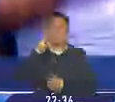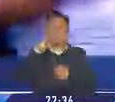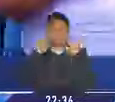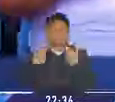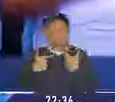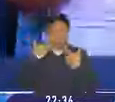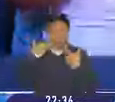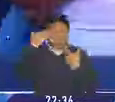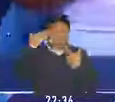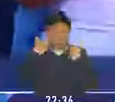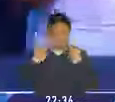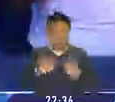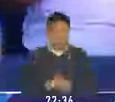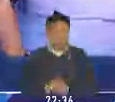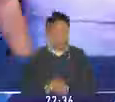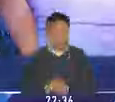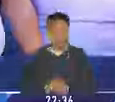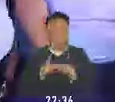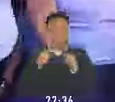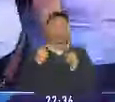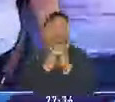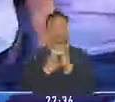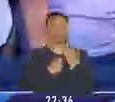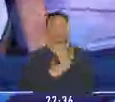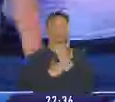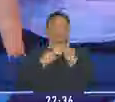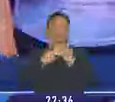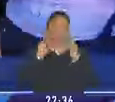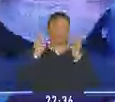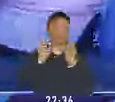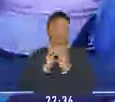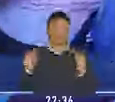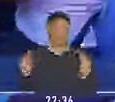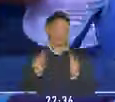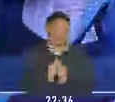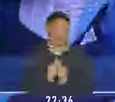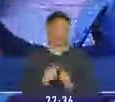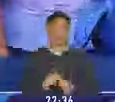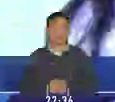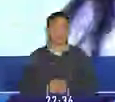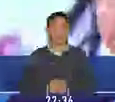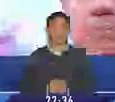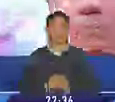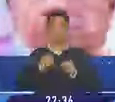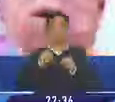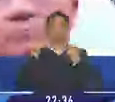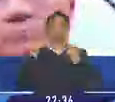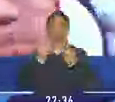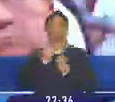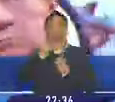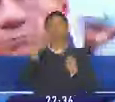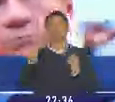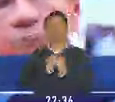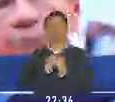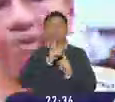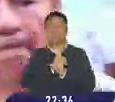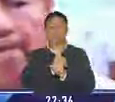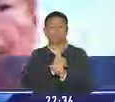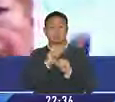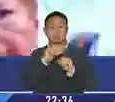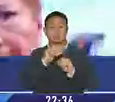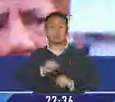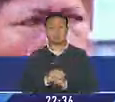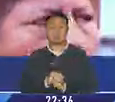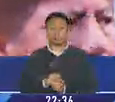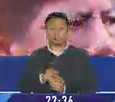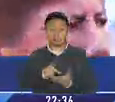adultos mayores. Trabajan en conjunto con el Ministerio de Inclusión Social. Organizaciones que trabajan con personas con discapacidad, con CDI, no ha recibido